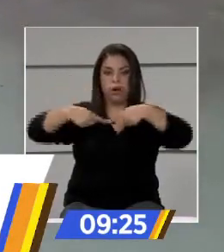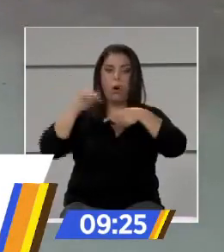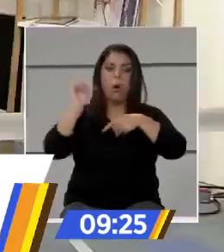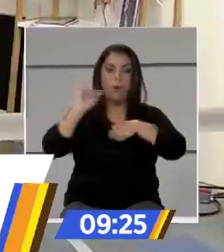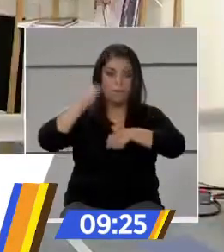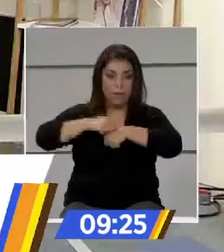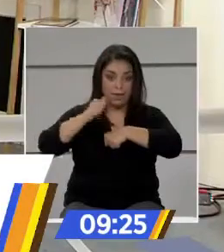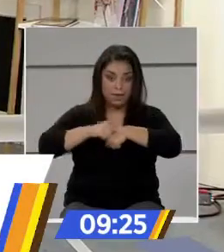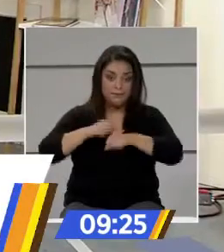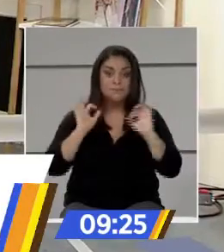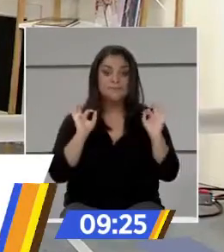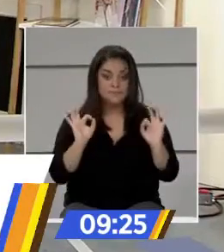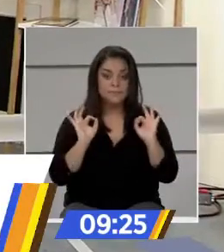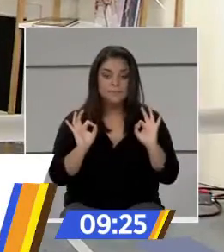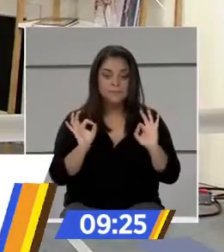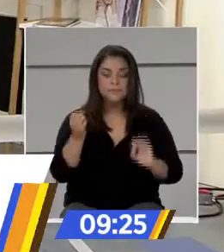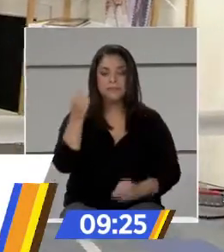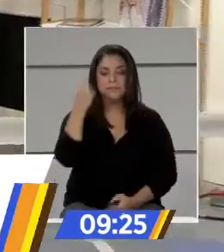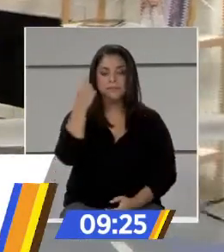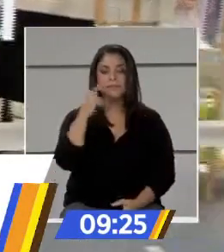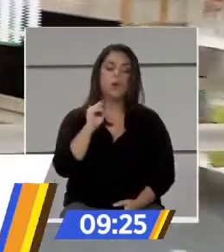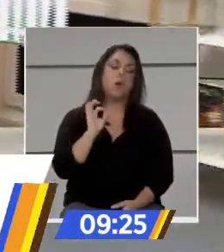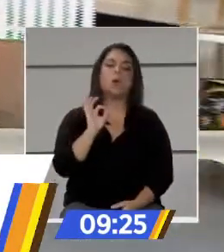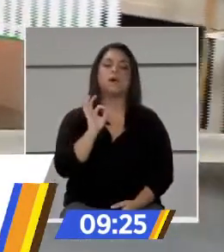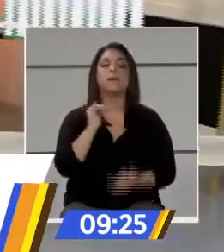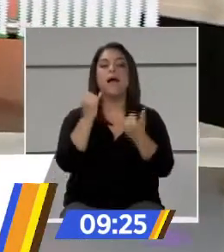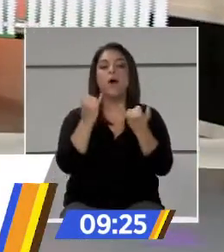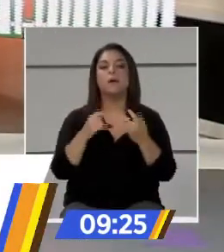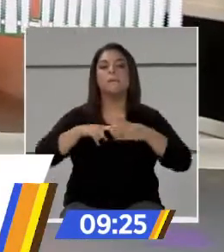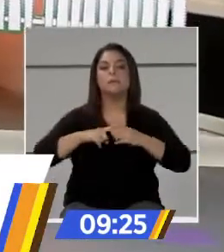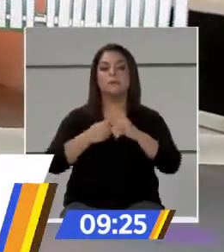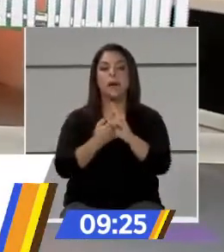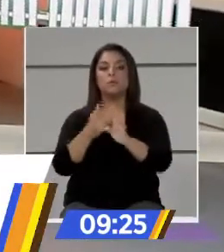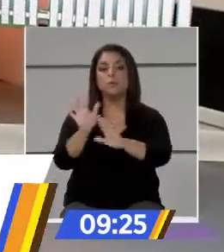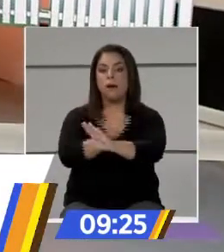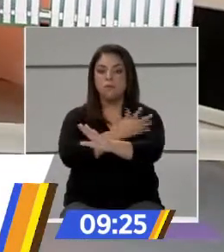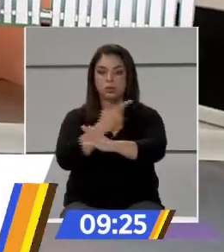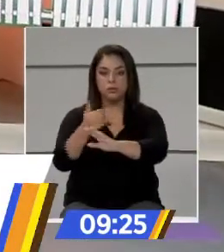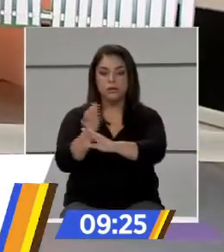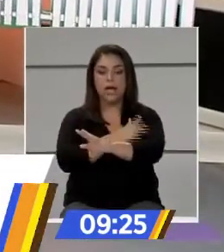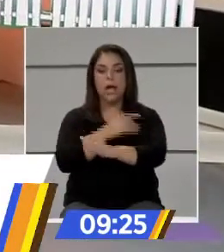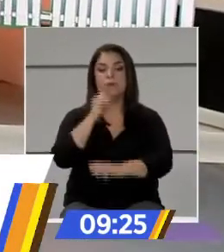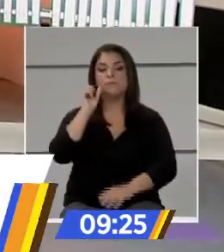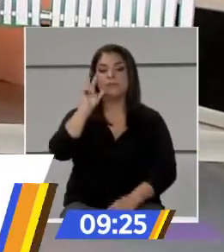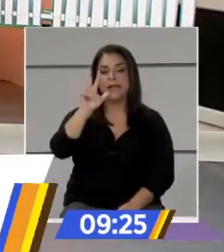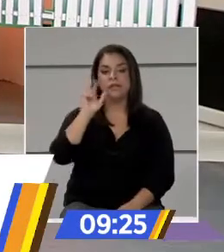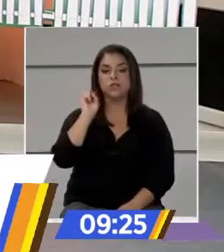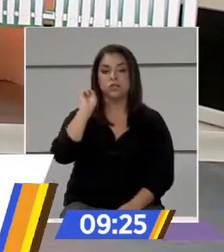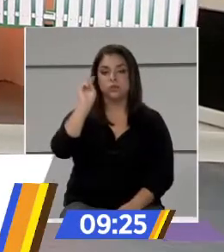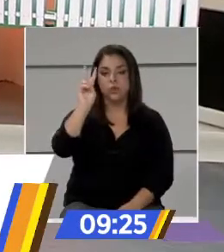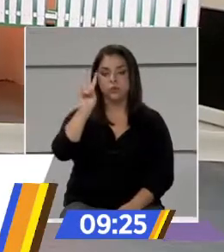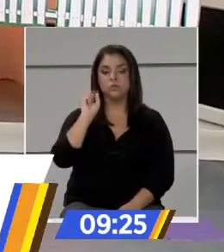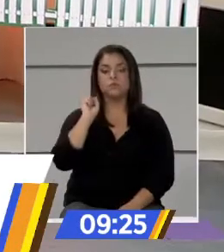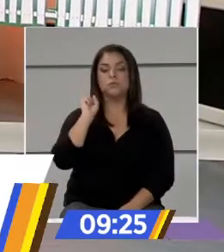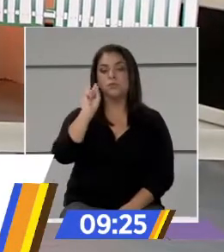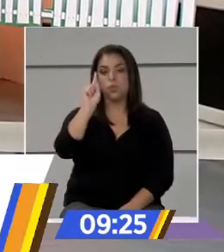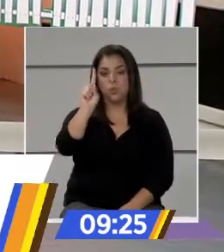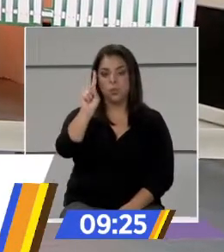colores. Eso mismo. Ok, entonces vámonos, Don Oscar, con esa música a la cuenta de 3,